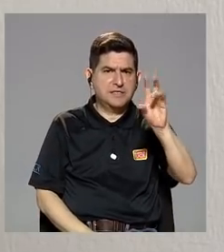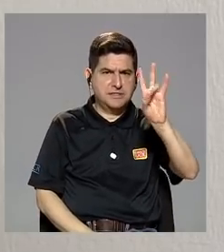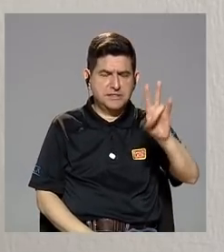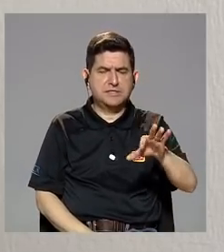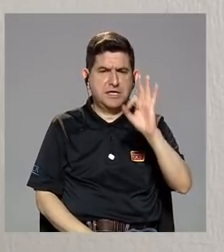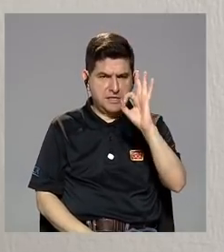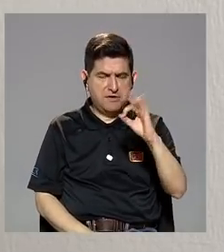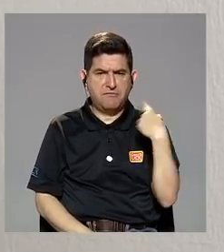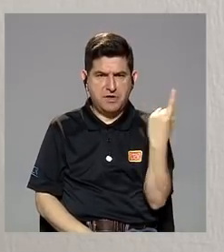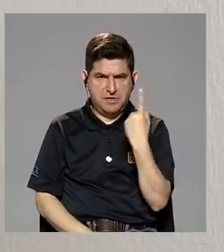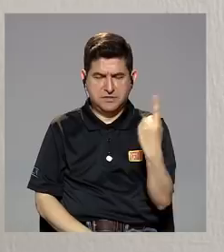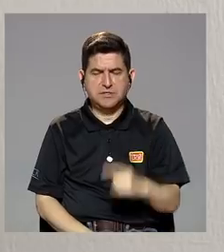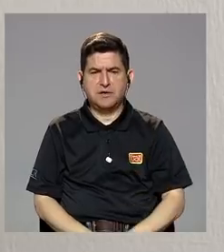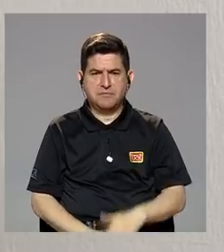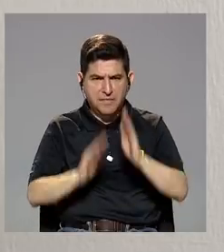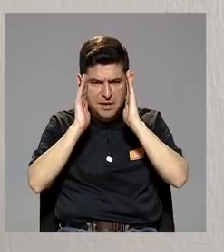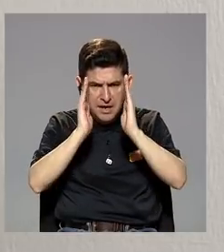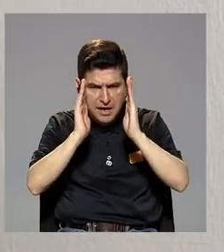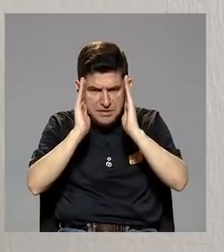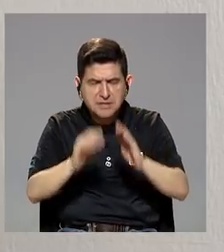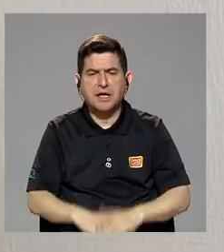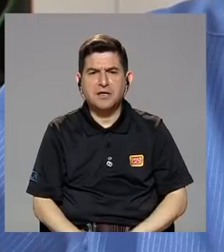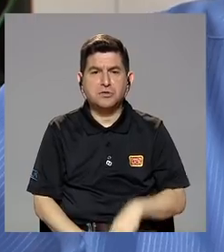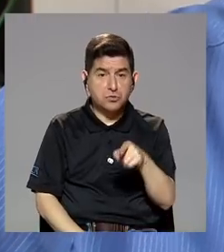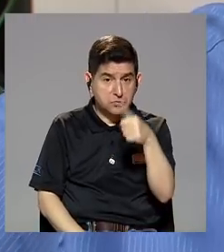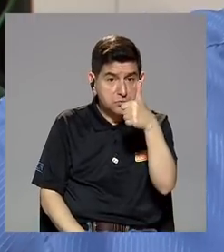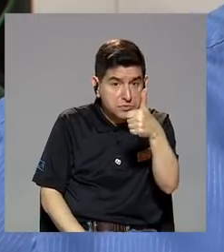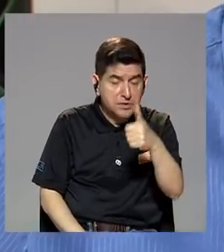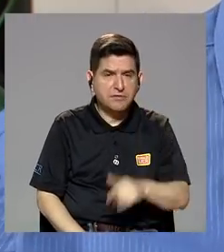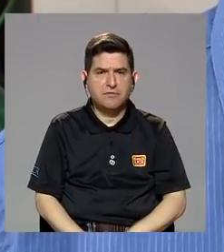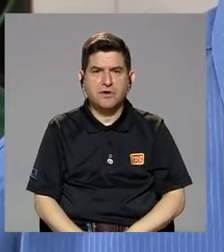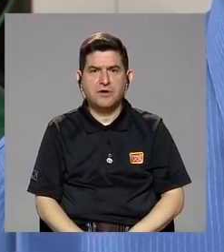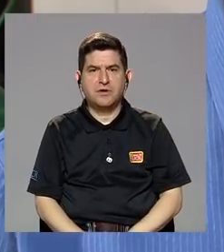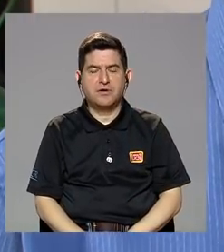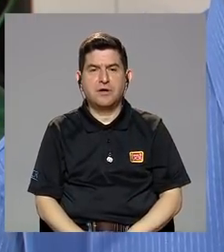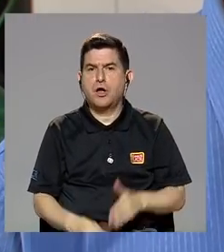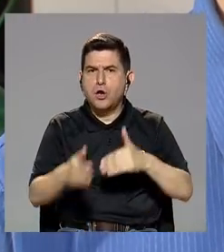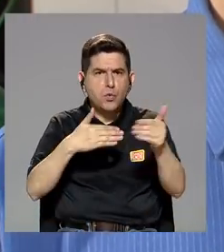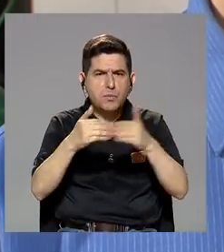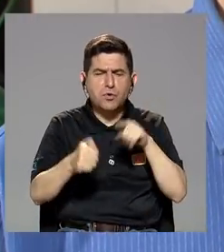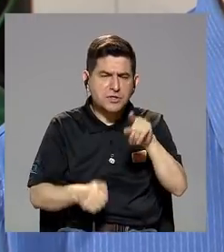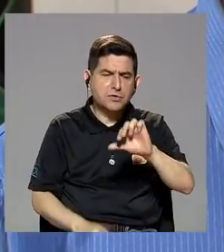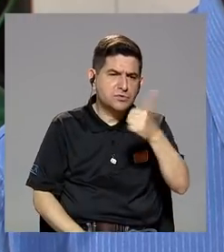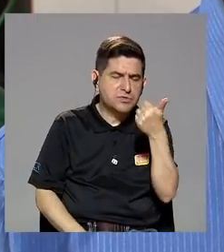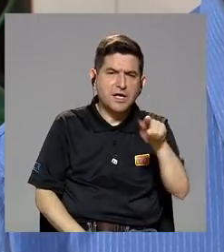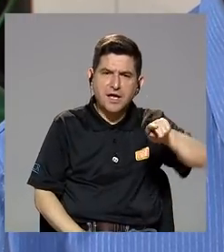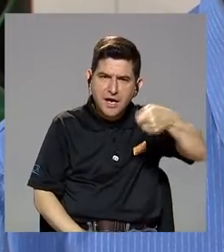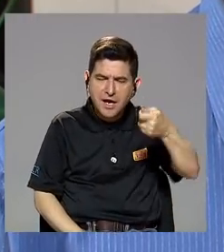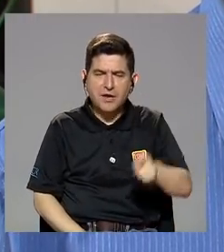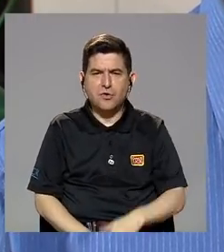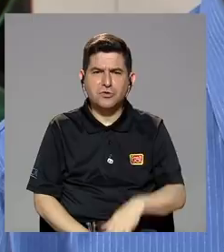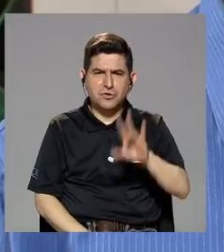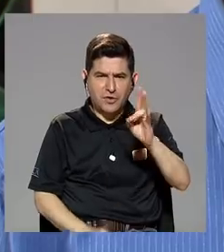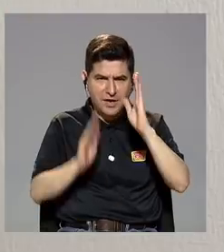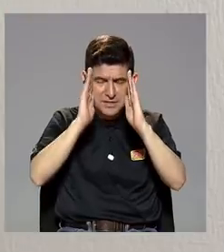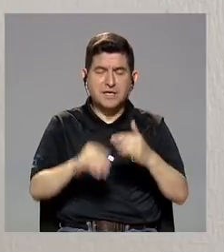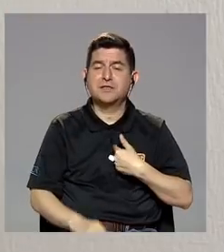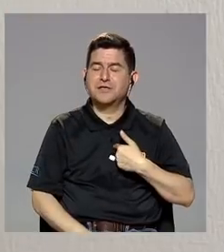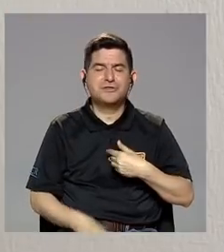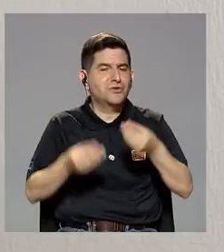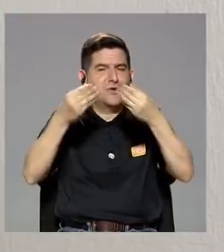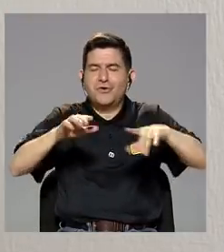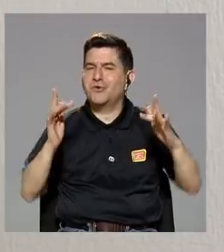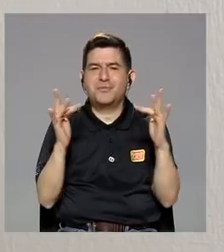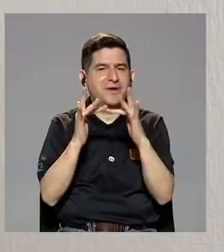siempre estuvieron atentos a que lo que me pasaba y como estaba en la acera de enfrente los del 7 yo nunca pierde el contacto